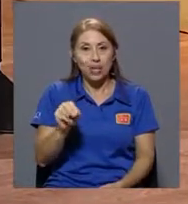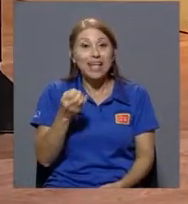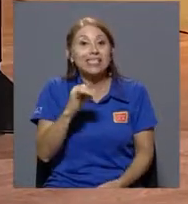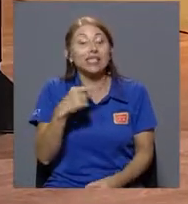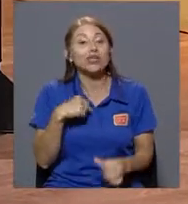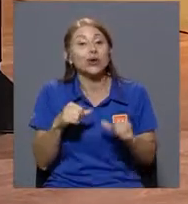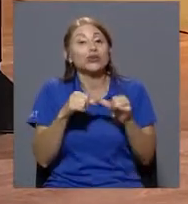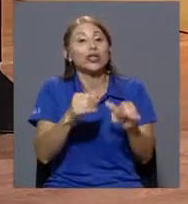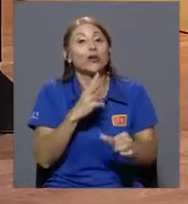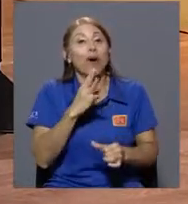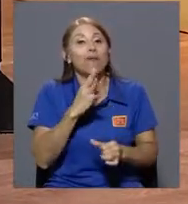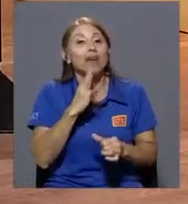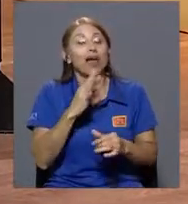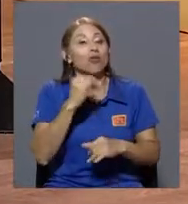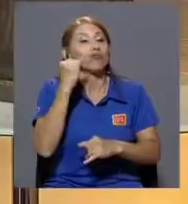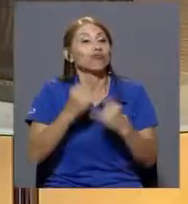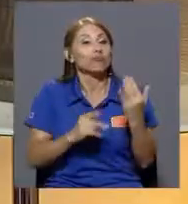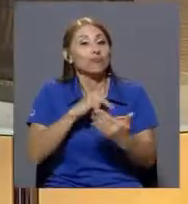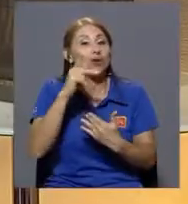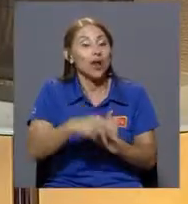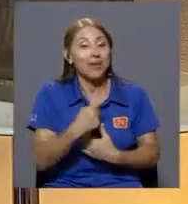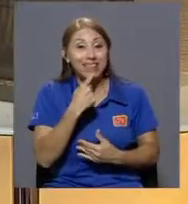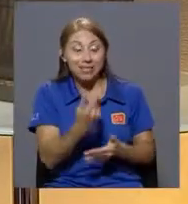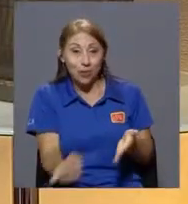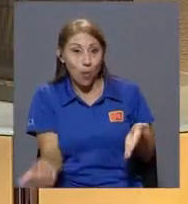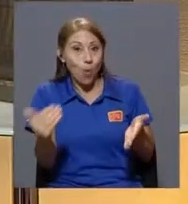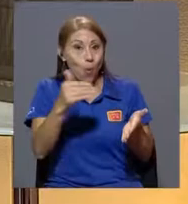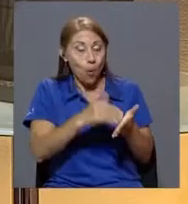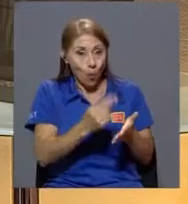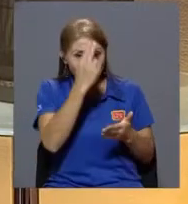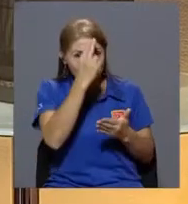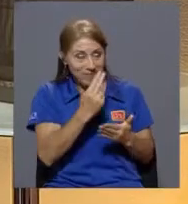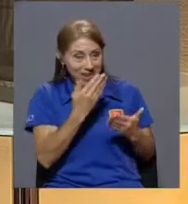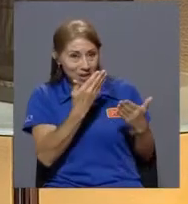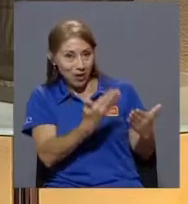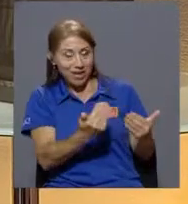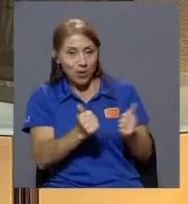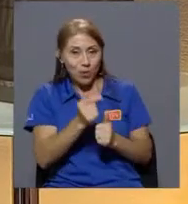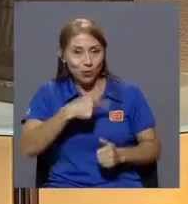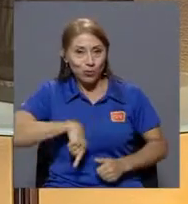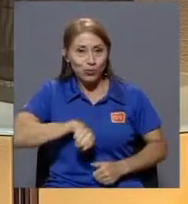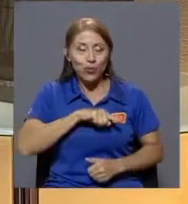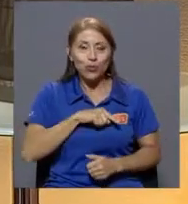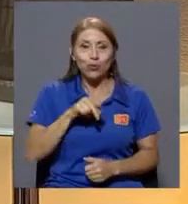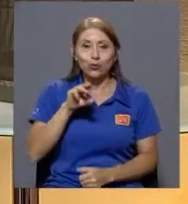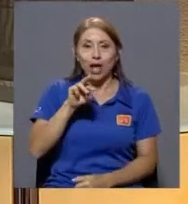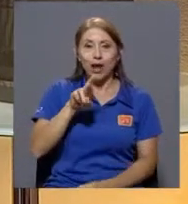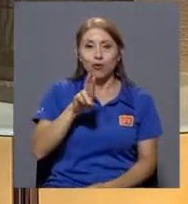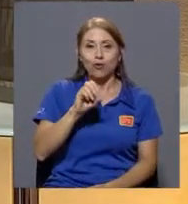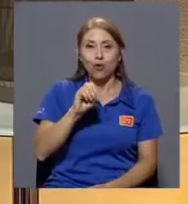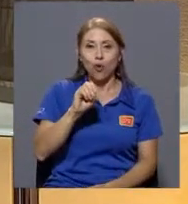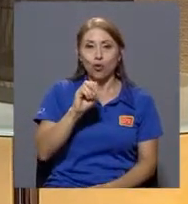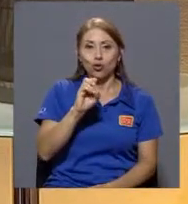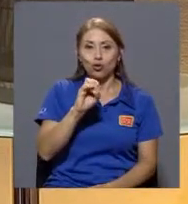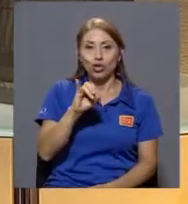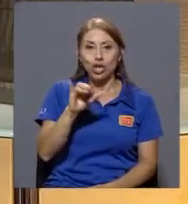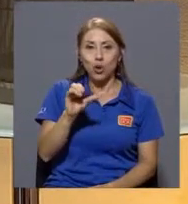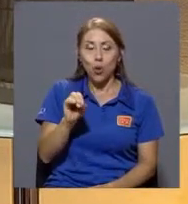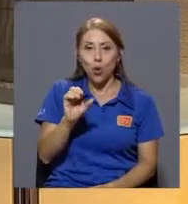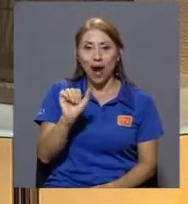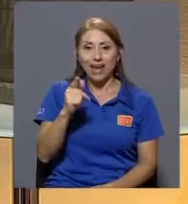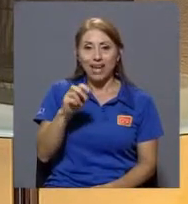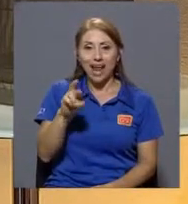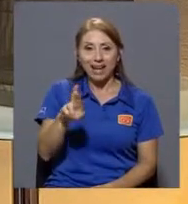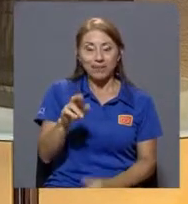programa en decir que tenemos de nuevo el privilegio de tener con nosotros a doña Rocío Aguilar, con